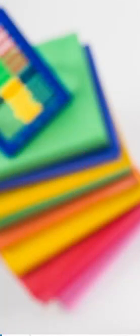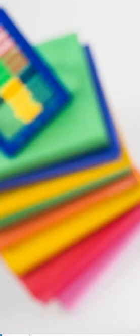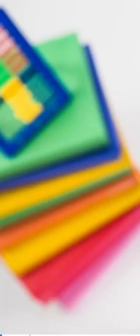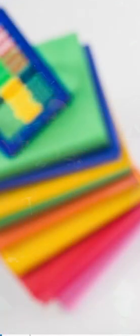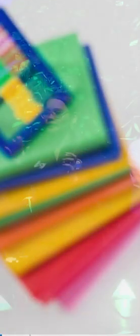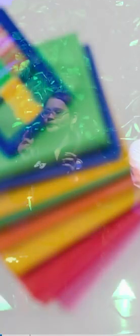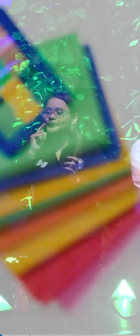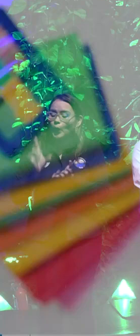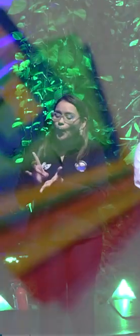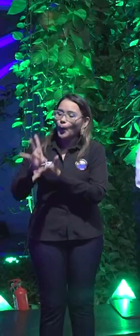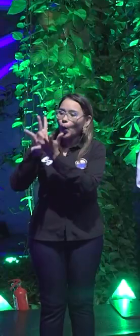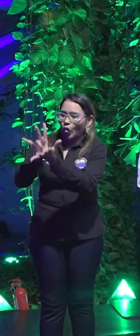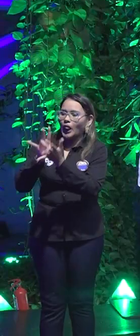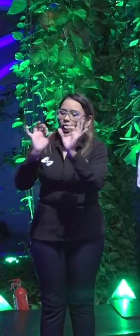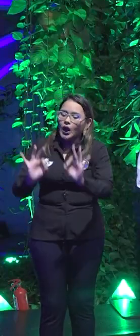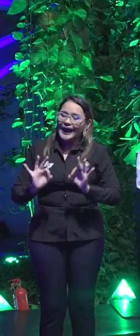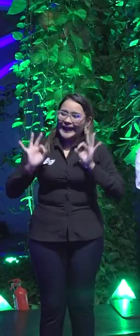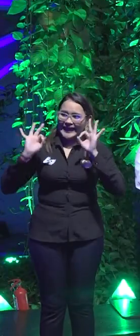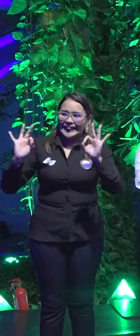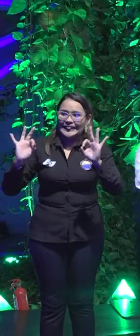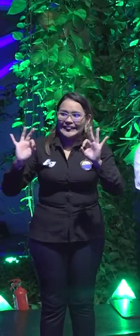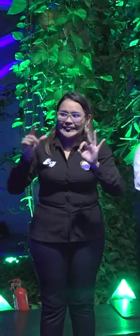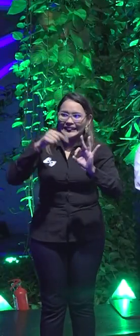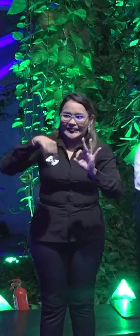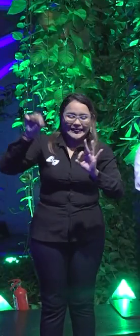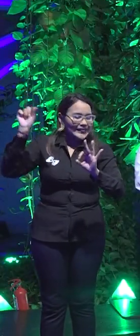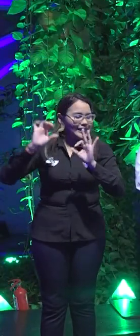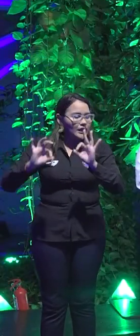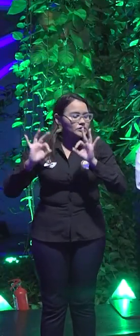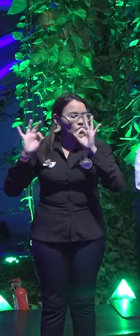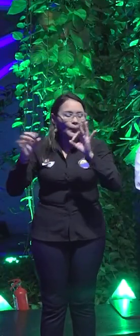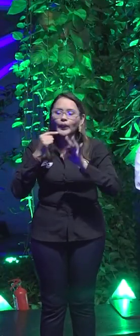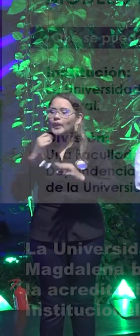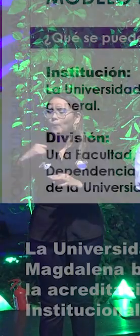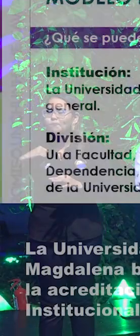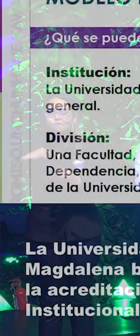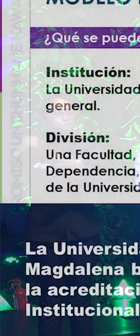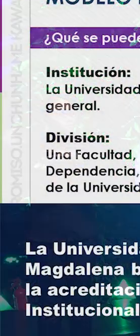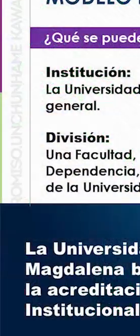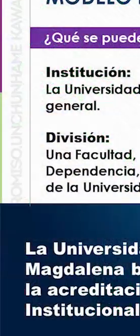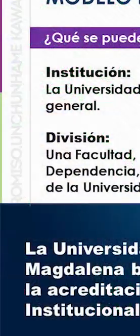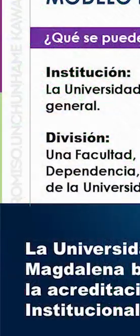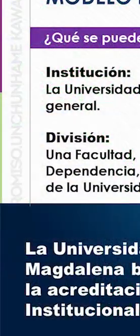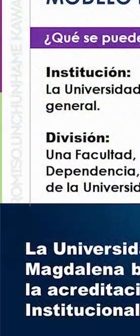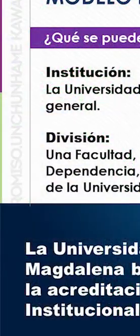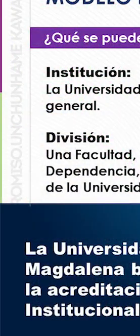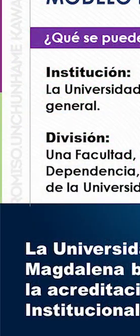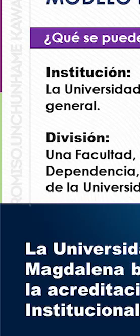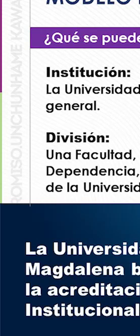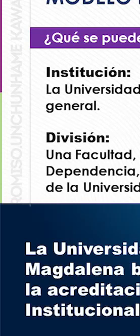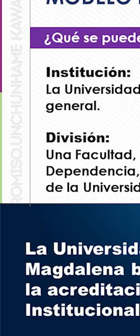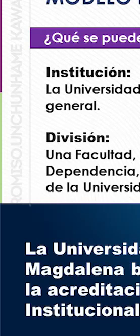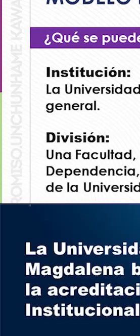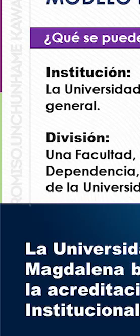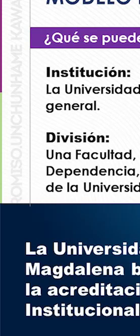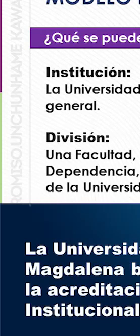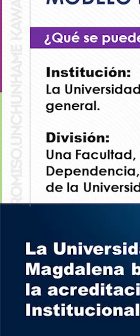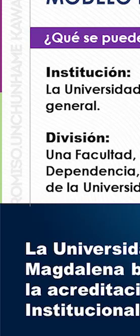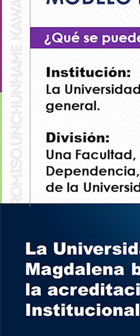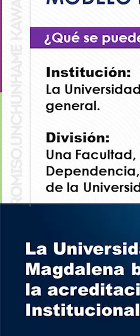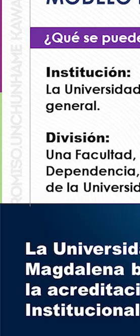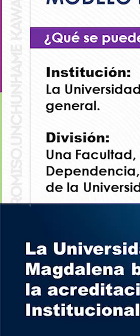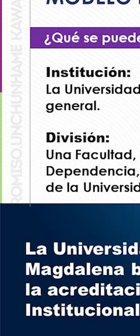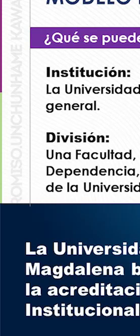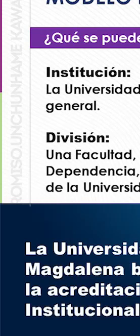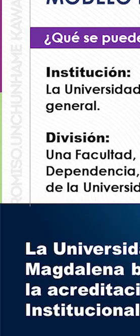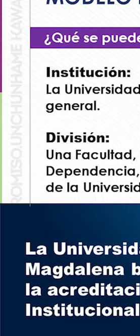acreditación, pues tiene una serie de elementos, sigamos, que permiten acreditar la